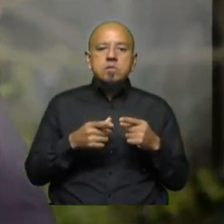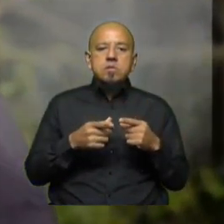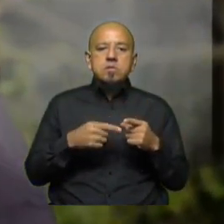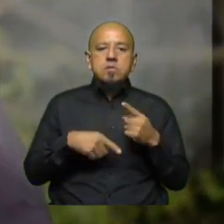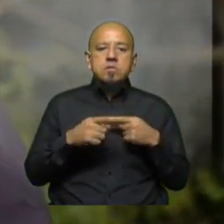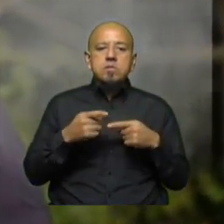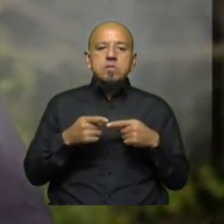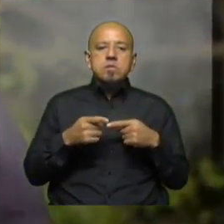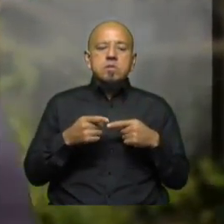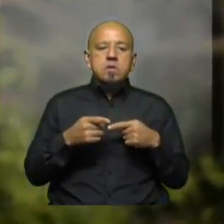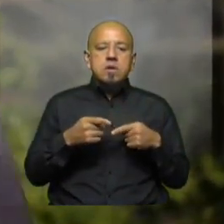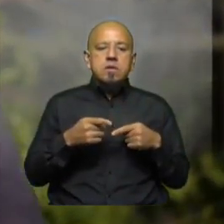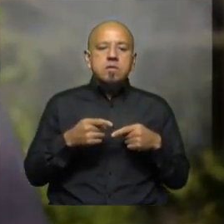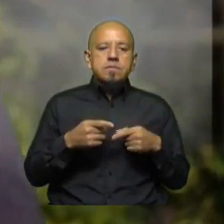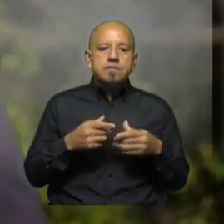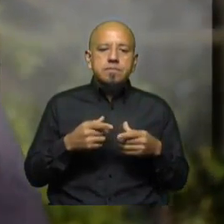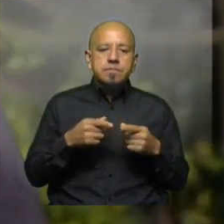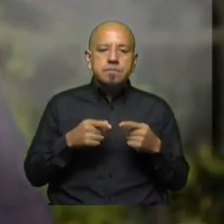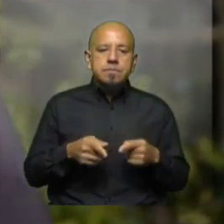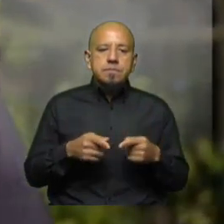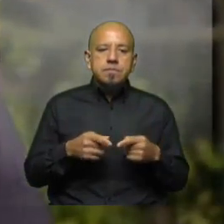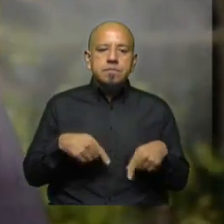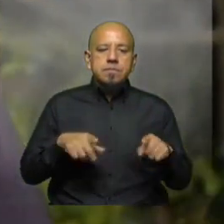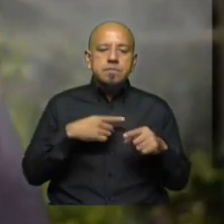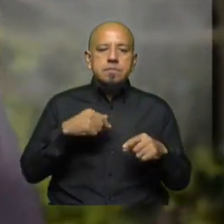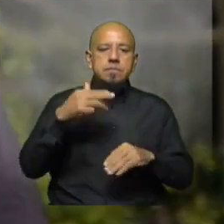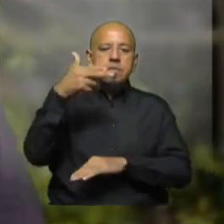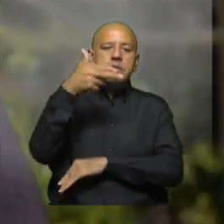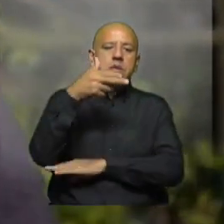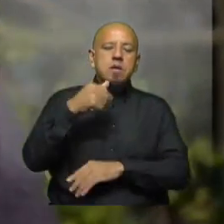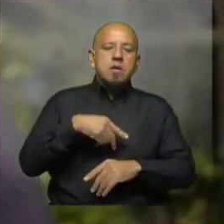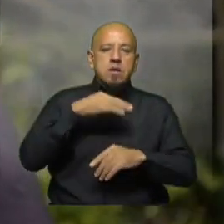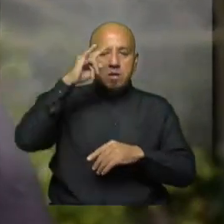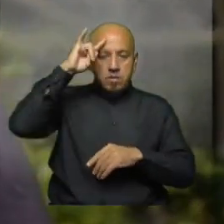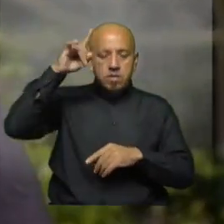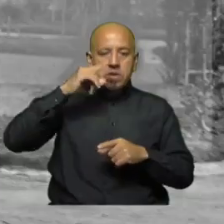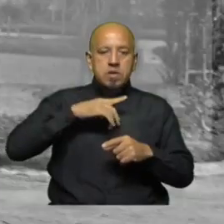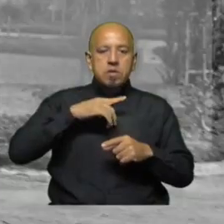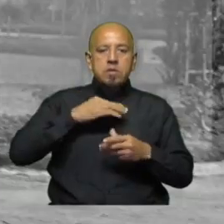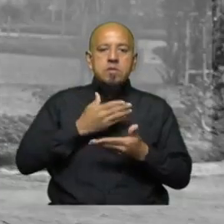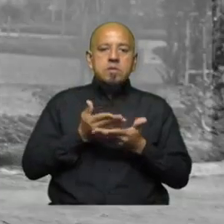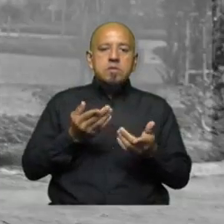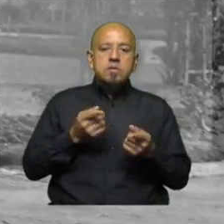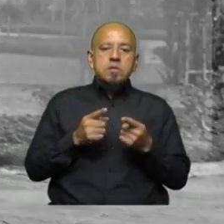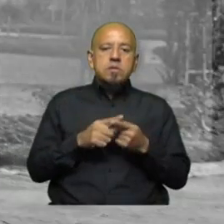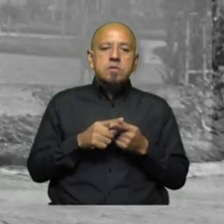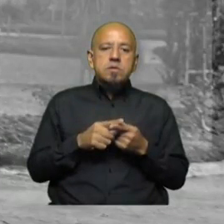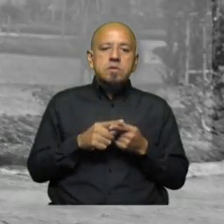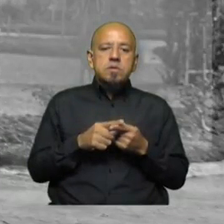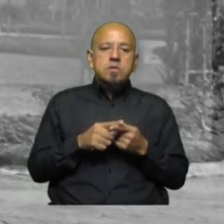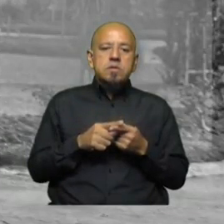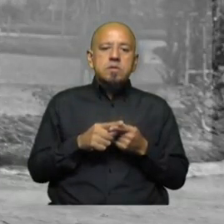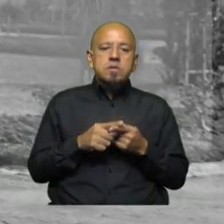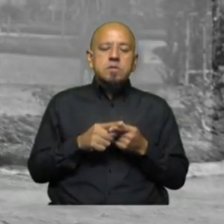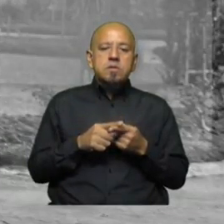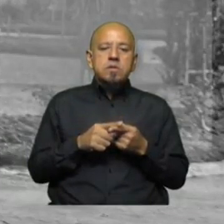un correlato en el muy cercano Hotel del Prado, una cena y una exposición floral. Y